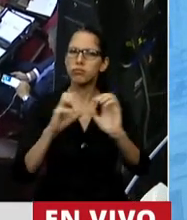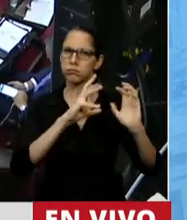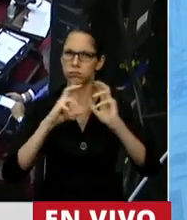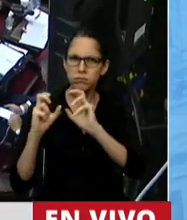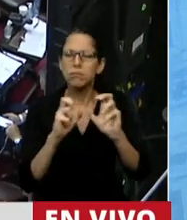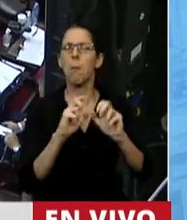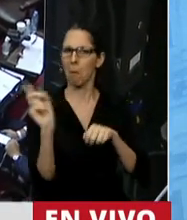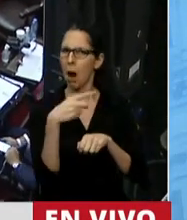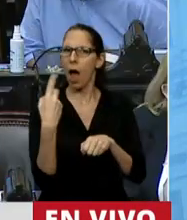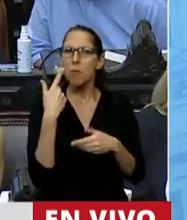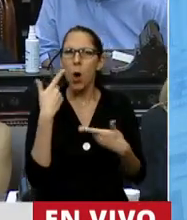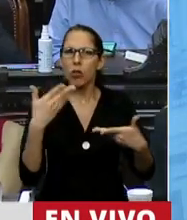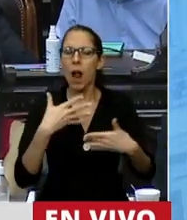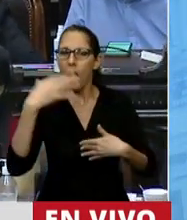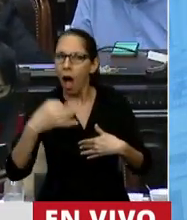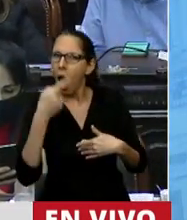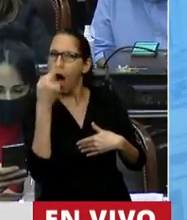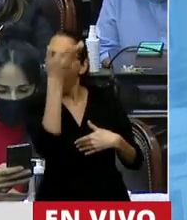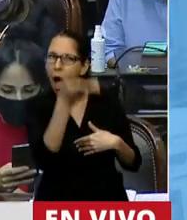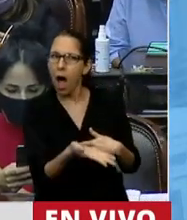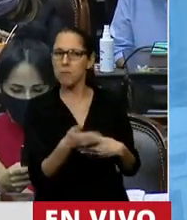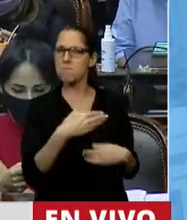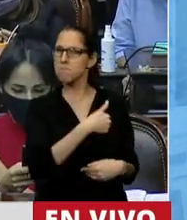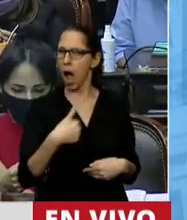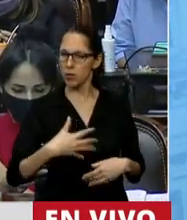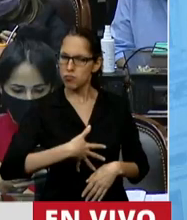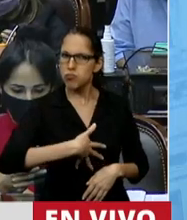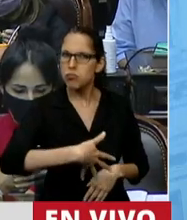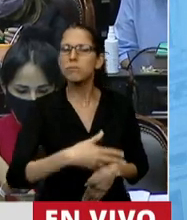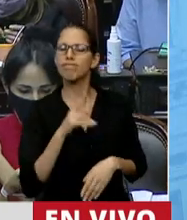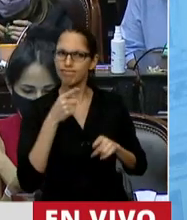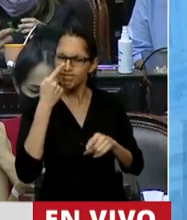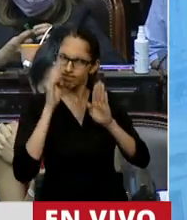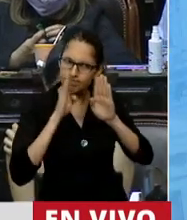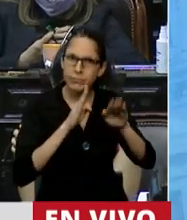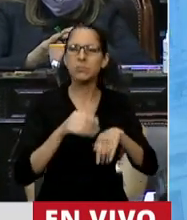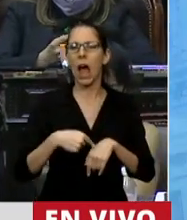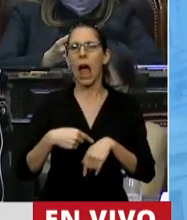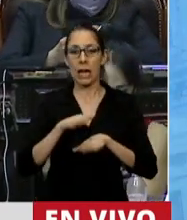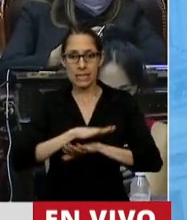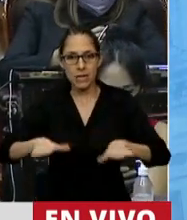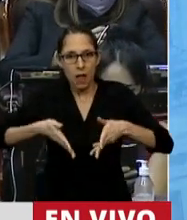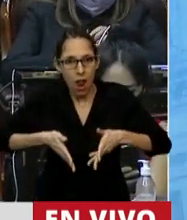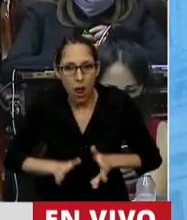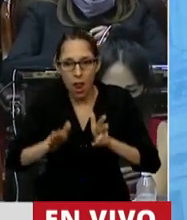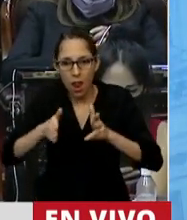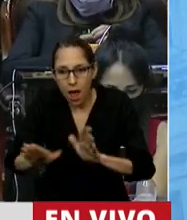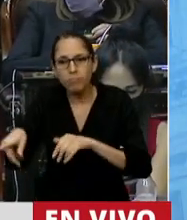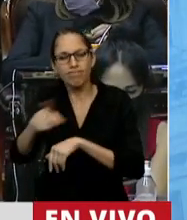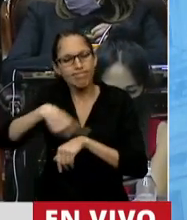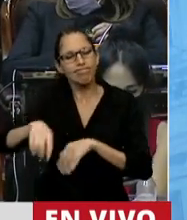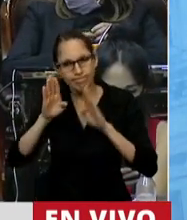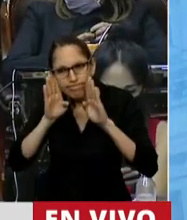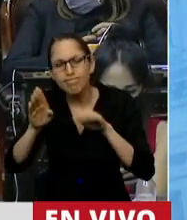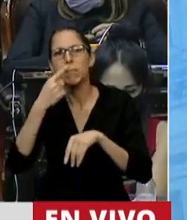nos interesa la madre gestante, que nos interesa nuestros niños por nacer y que nos interesa cuidar a